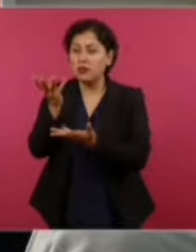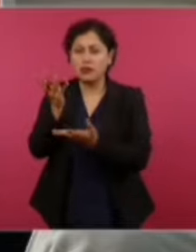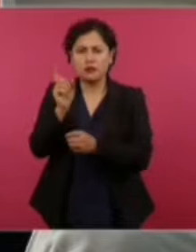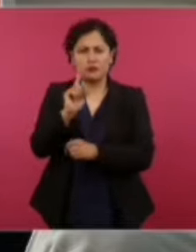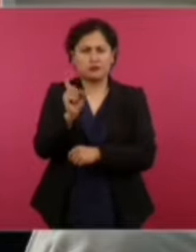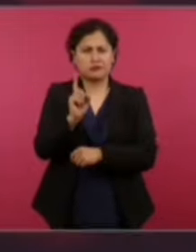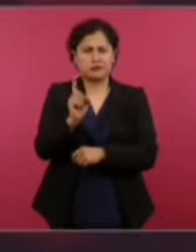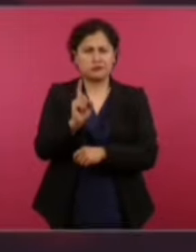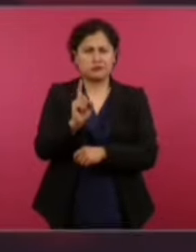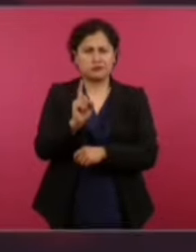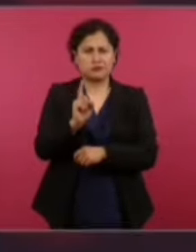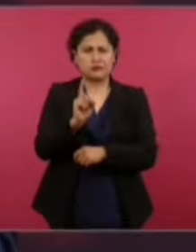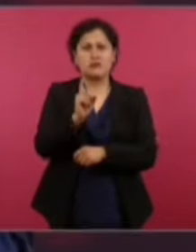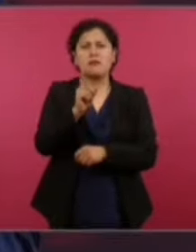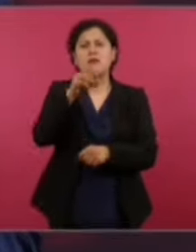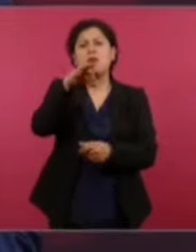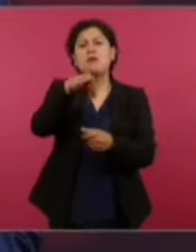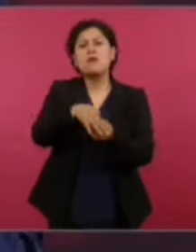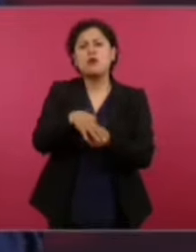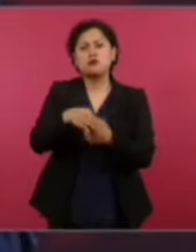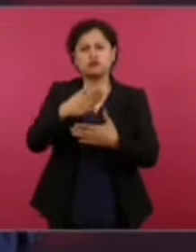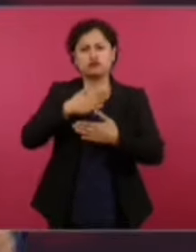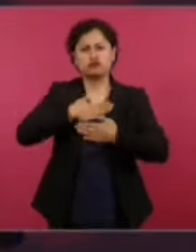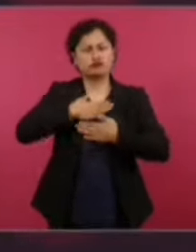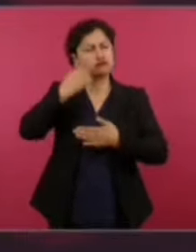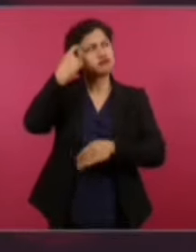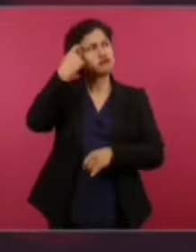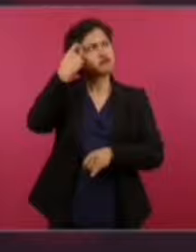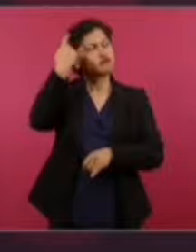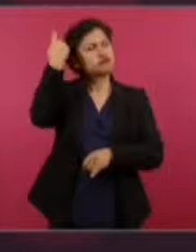Que digan sí, pero a la hora de votar,